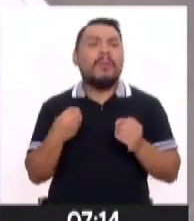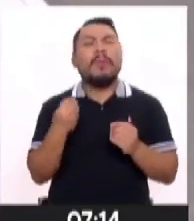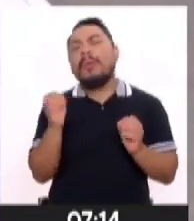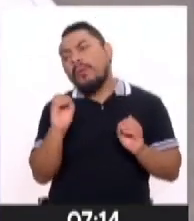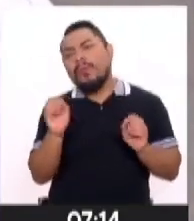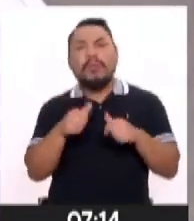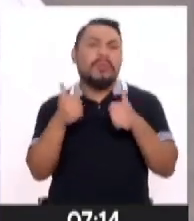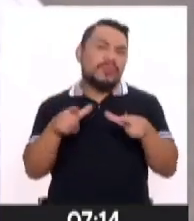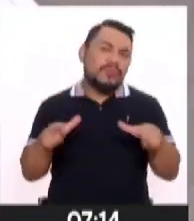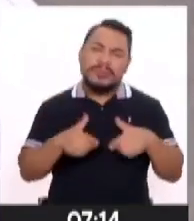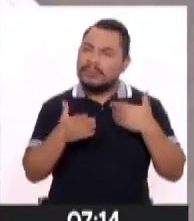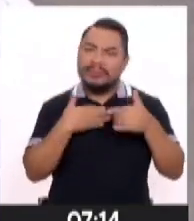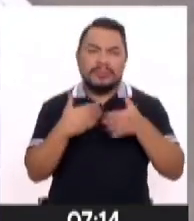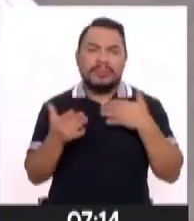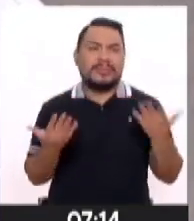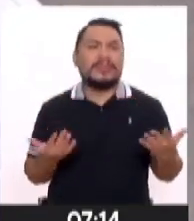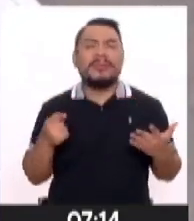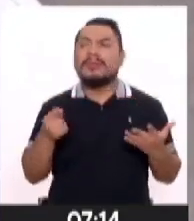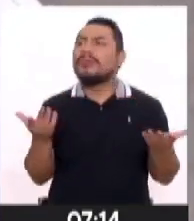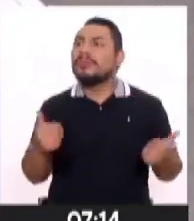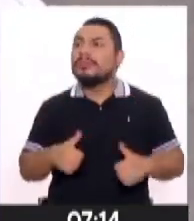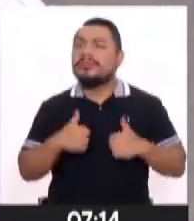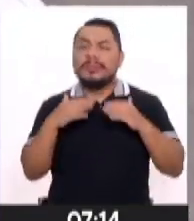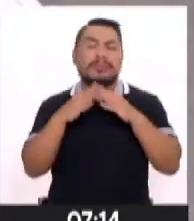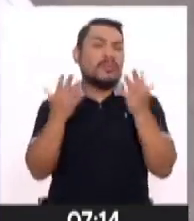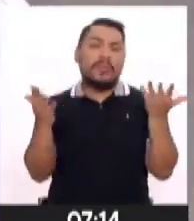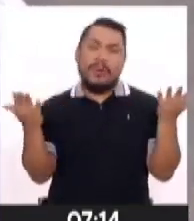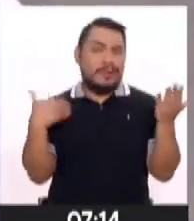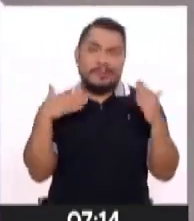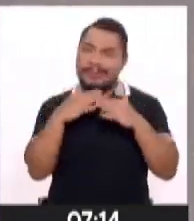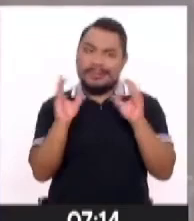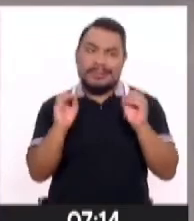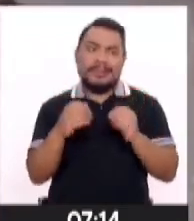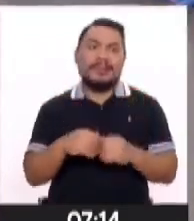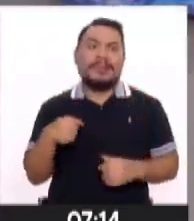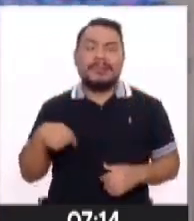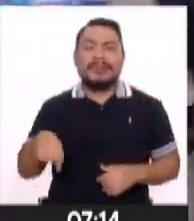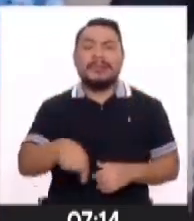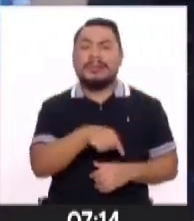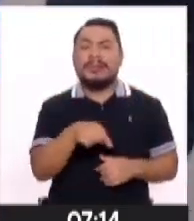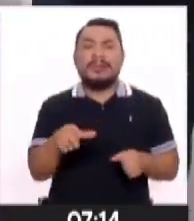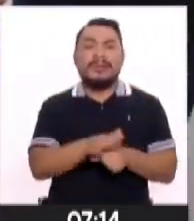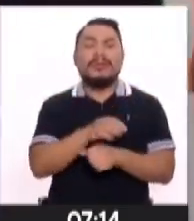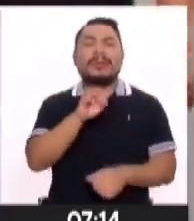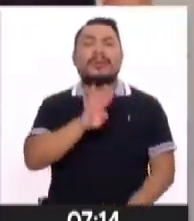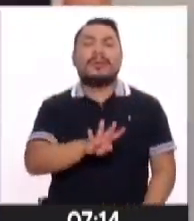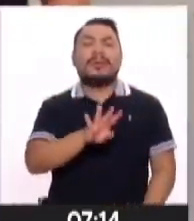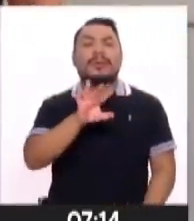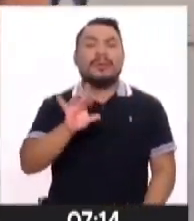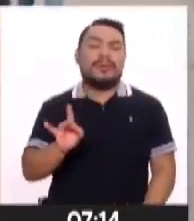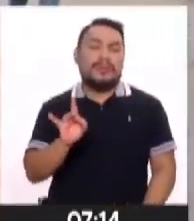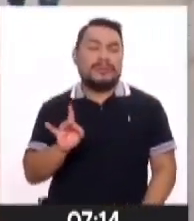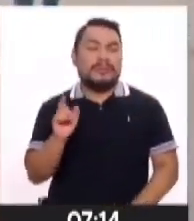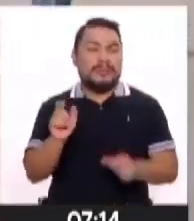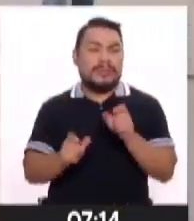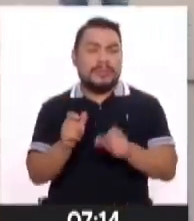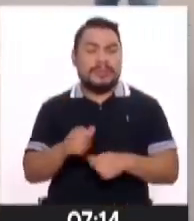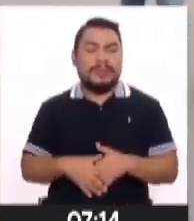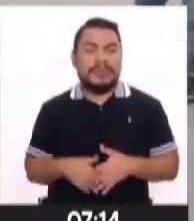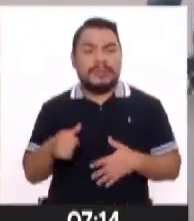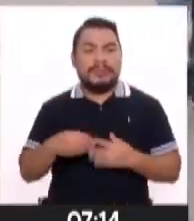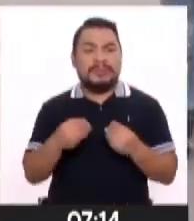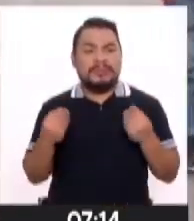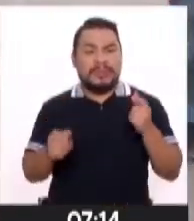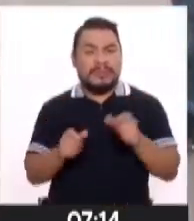a otro lugar. ¿Dónde nos vamos a ir? No tenemos dónde ir, ¿no? Tenemos niños, 48 niños, en total somos 105 personas que estamos